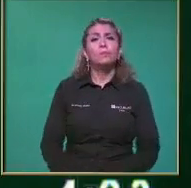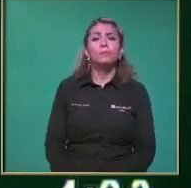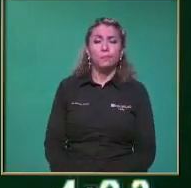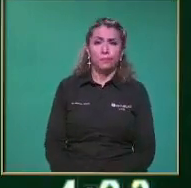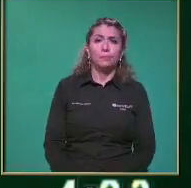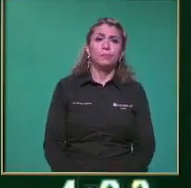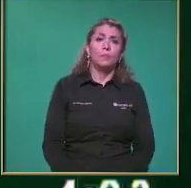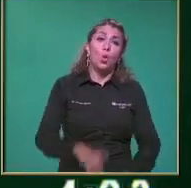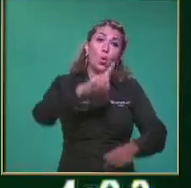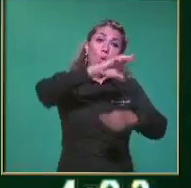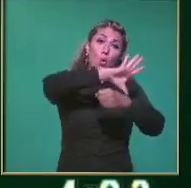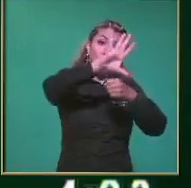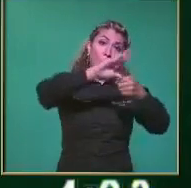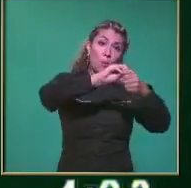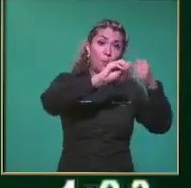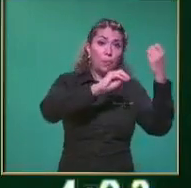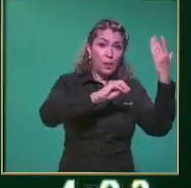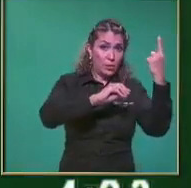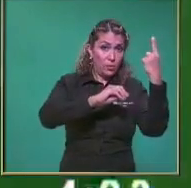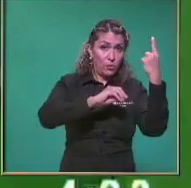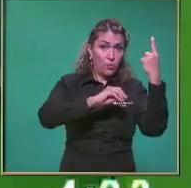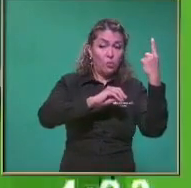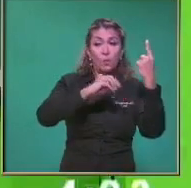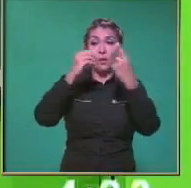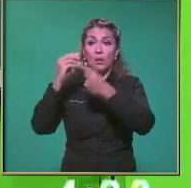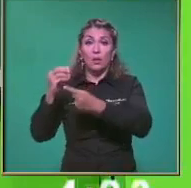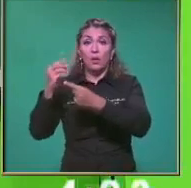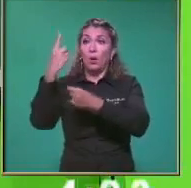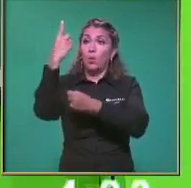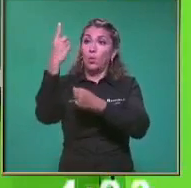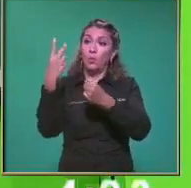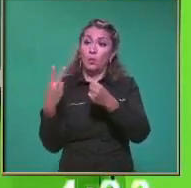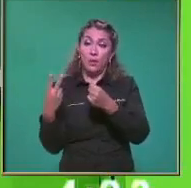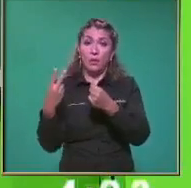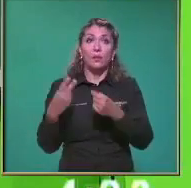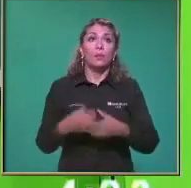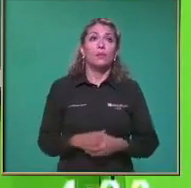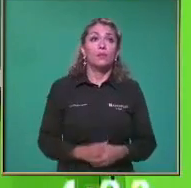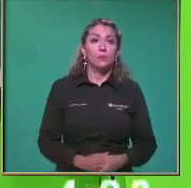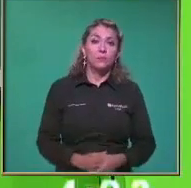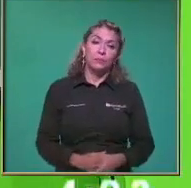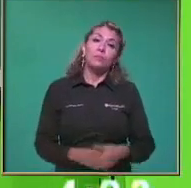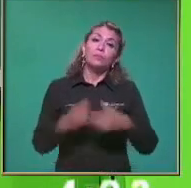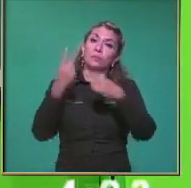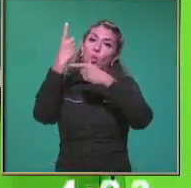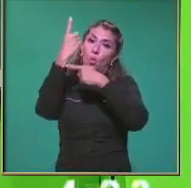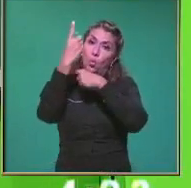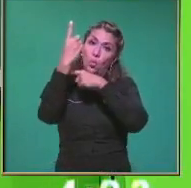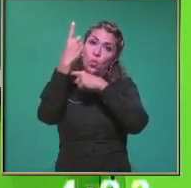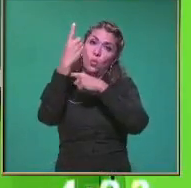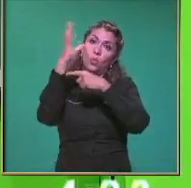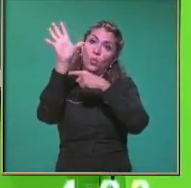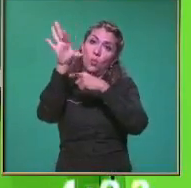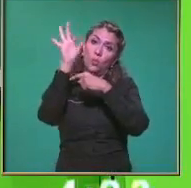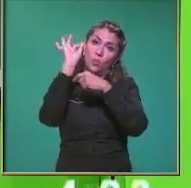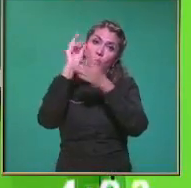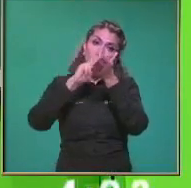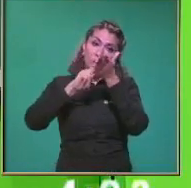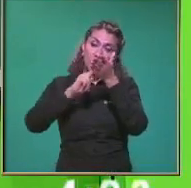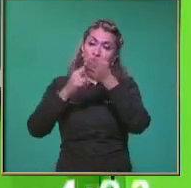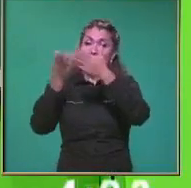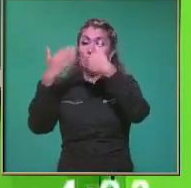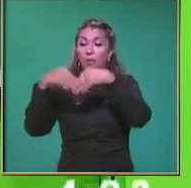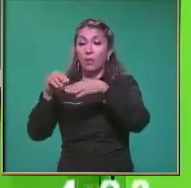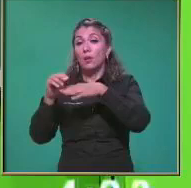sea, uno de dos. En la parte de abajo va el 2 porque son las dos partes que partí al entero y en la parte de